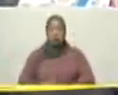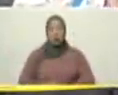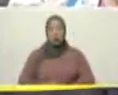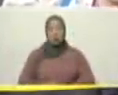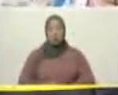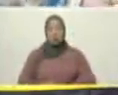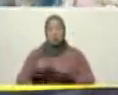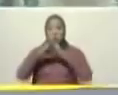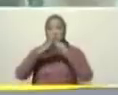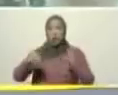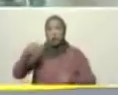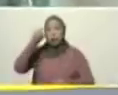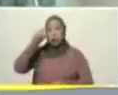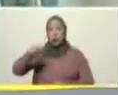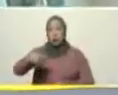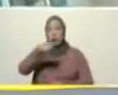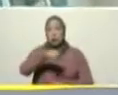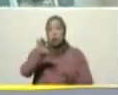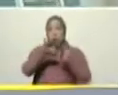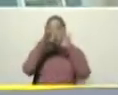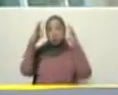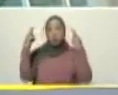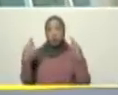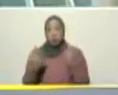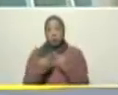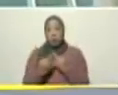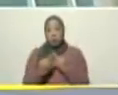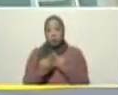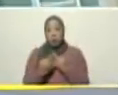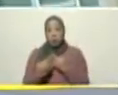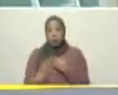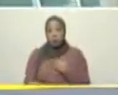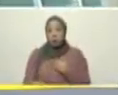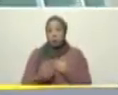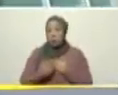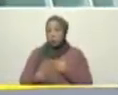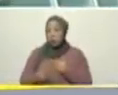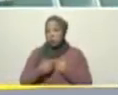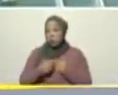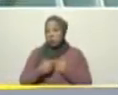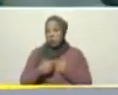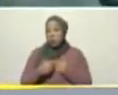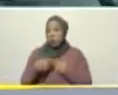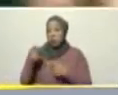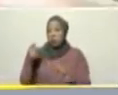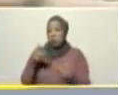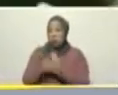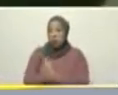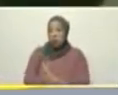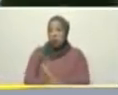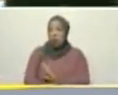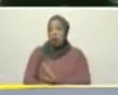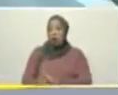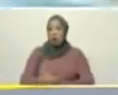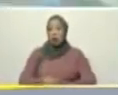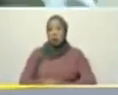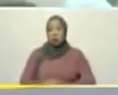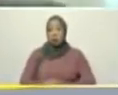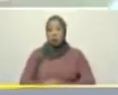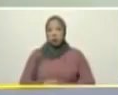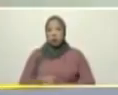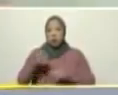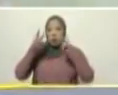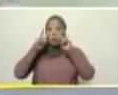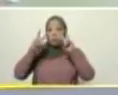a todo el personal y su familia en el asalto y el acoso a la embajada de Cuba. Ahí estamos